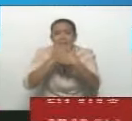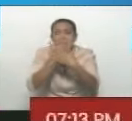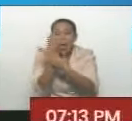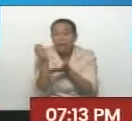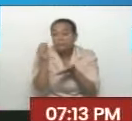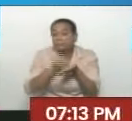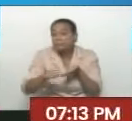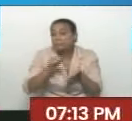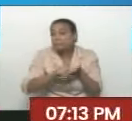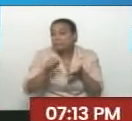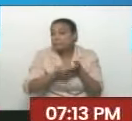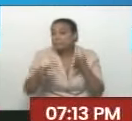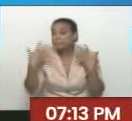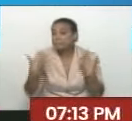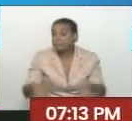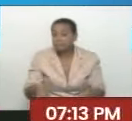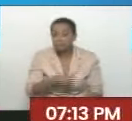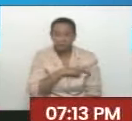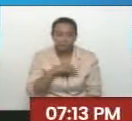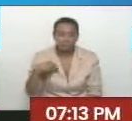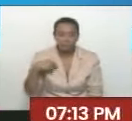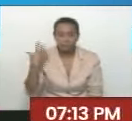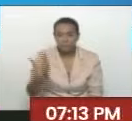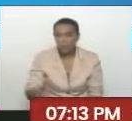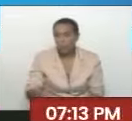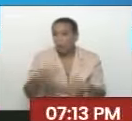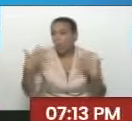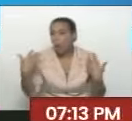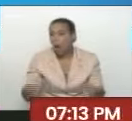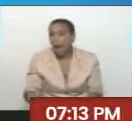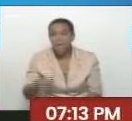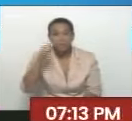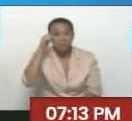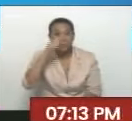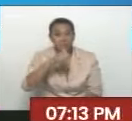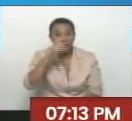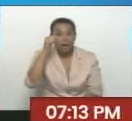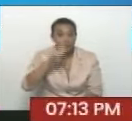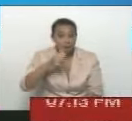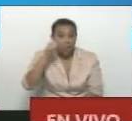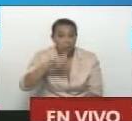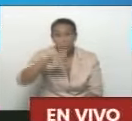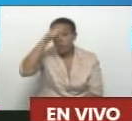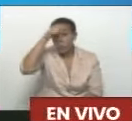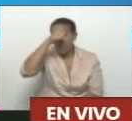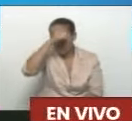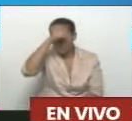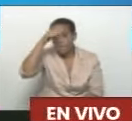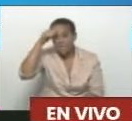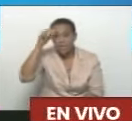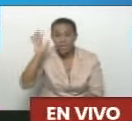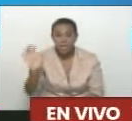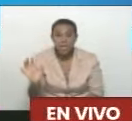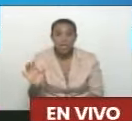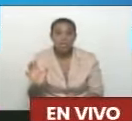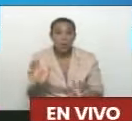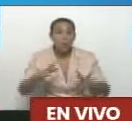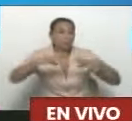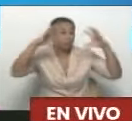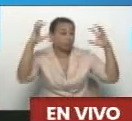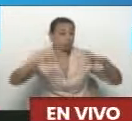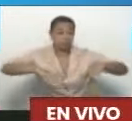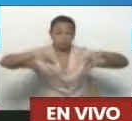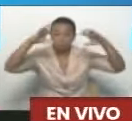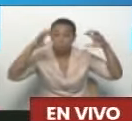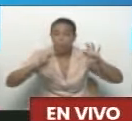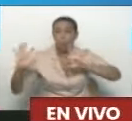¿no? Nosotros, bueno, sábado y domingo estuvo lloviendo mucho, ¿verdad?